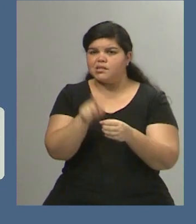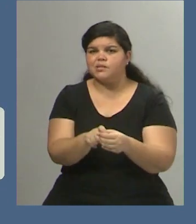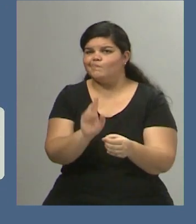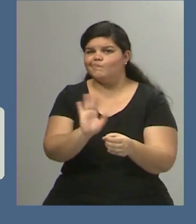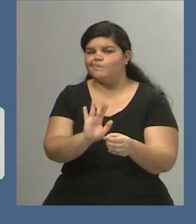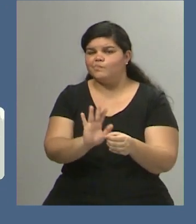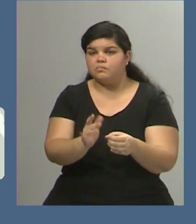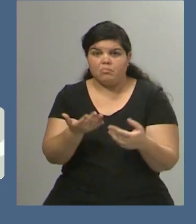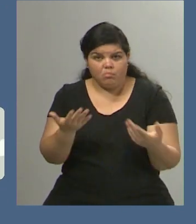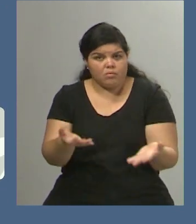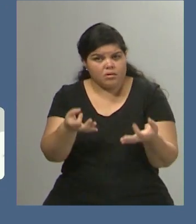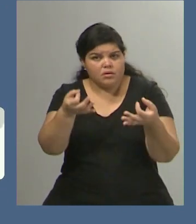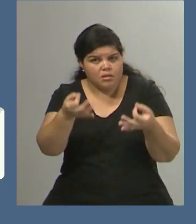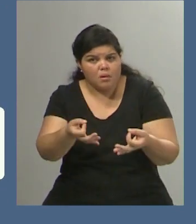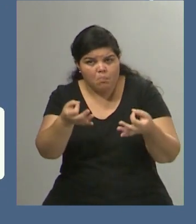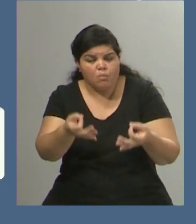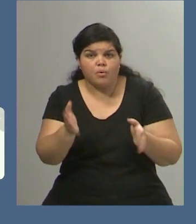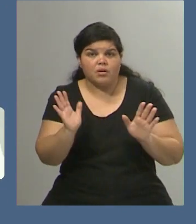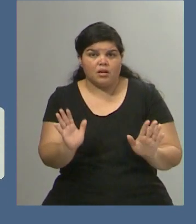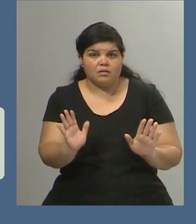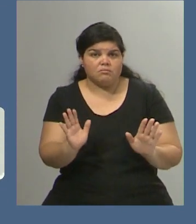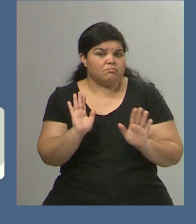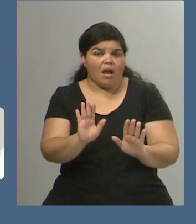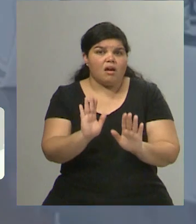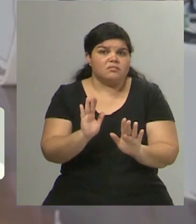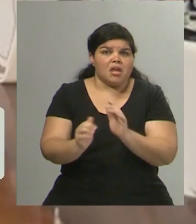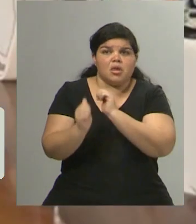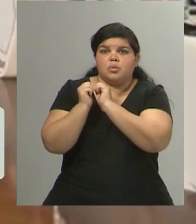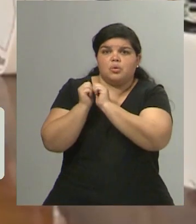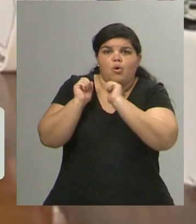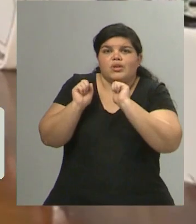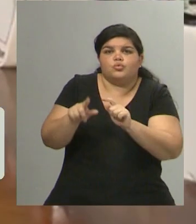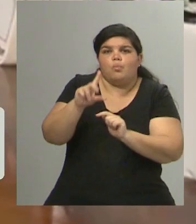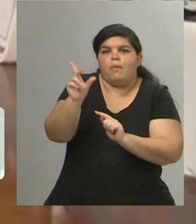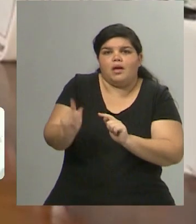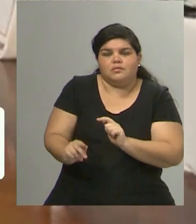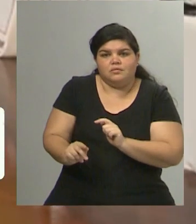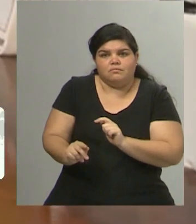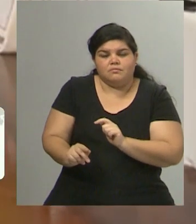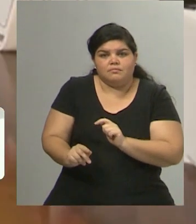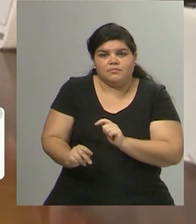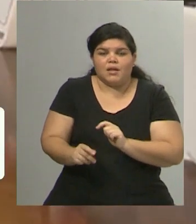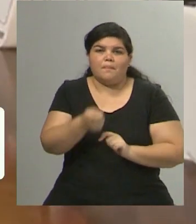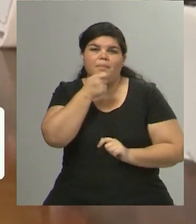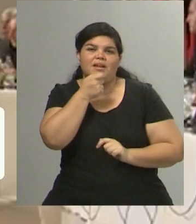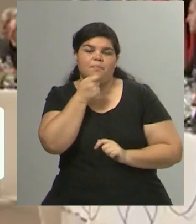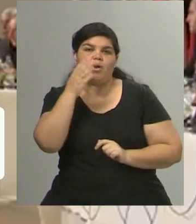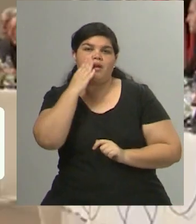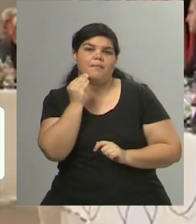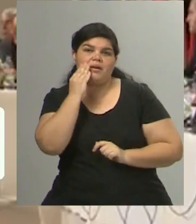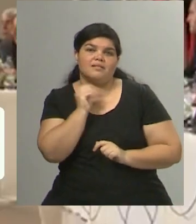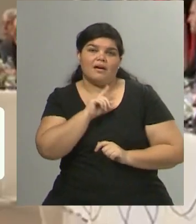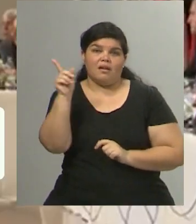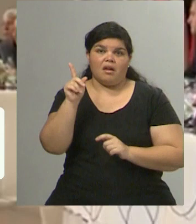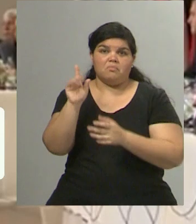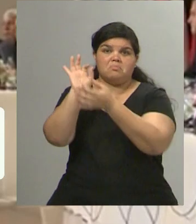propio tratado, lo prevé las realidades históricas, lo prevé lo que hizo Gran Bretaña en la Unión Europea. Se